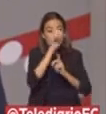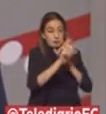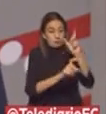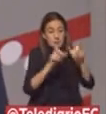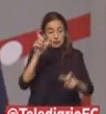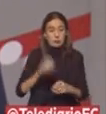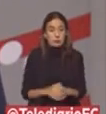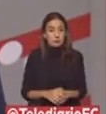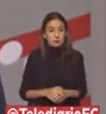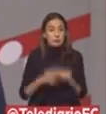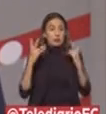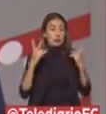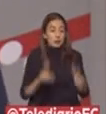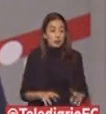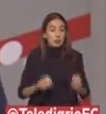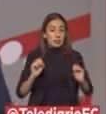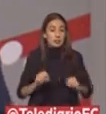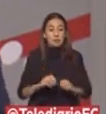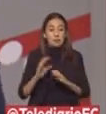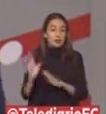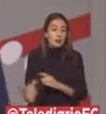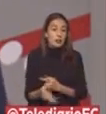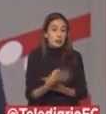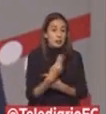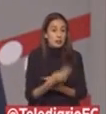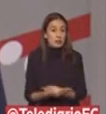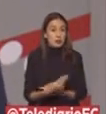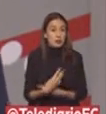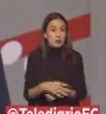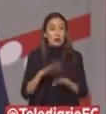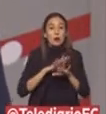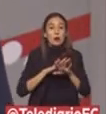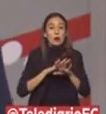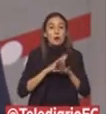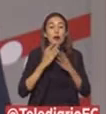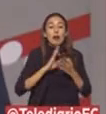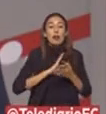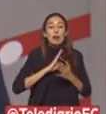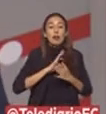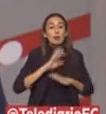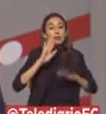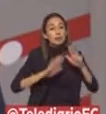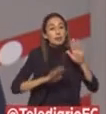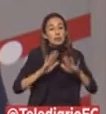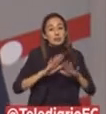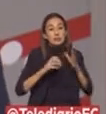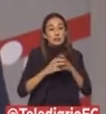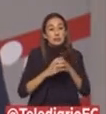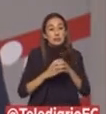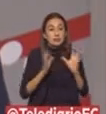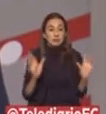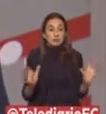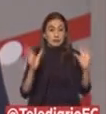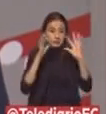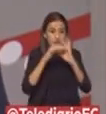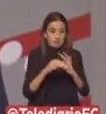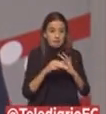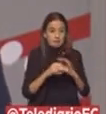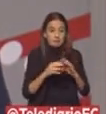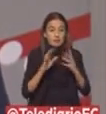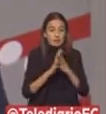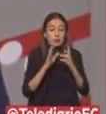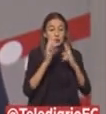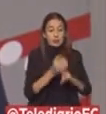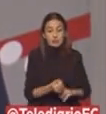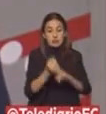y por vía de este desarrollado en realidad como consecuencia de esta cita hay una serie de acuerdos conexos como el reconocimiento automático de